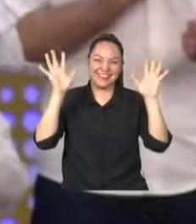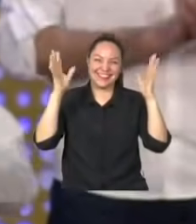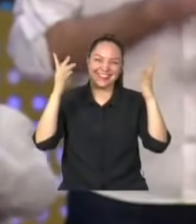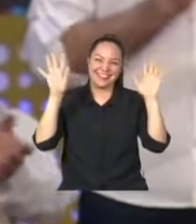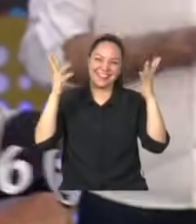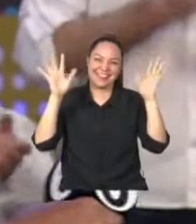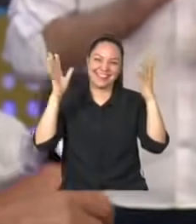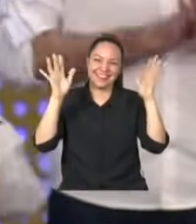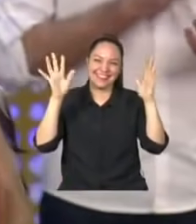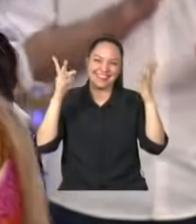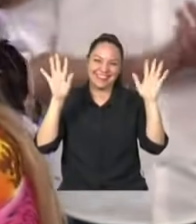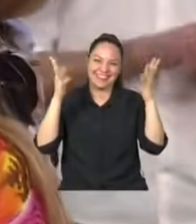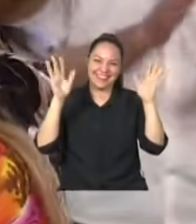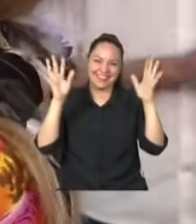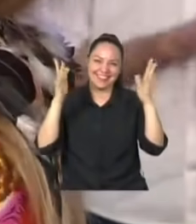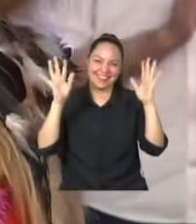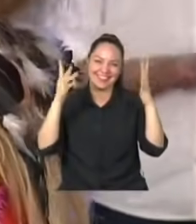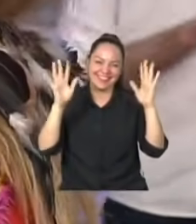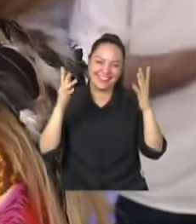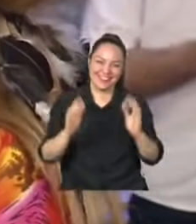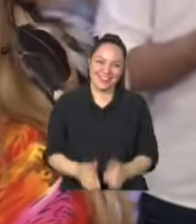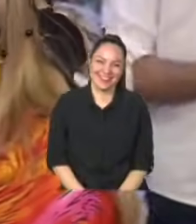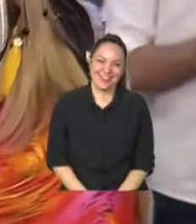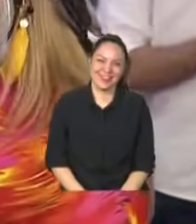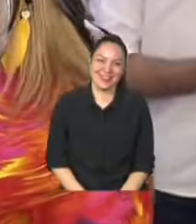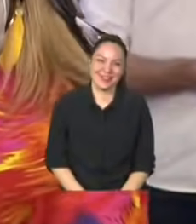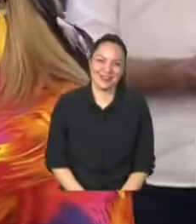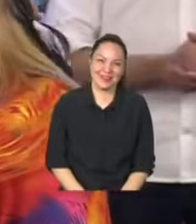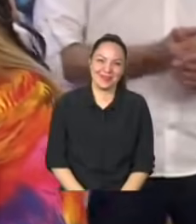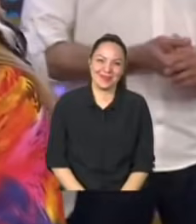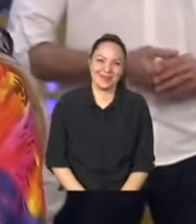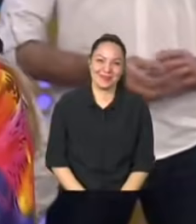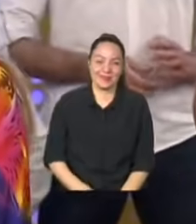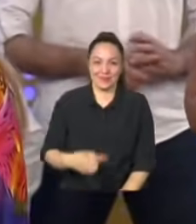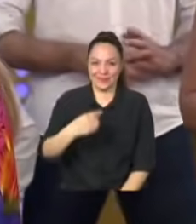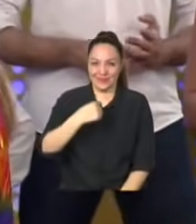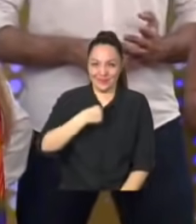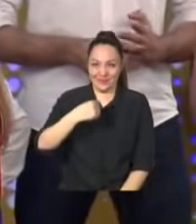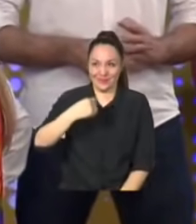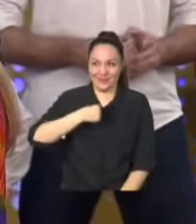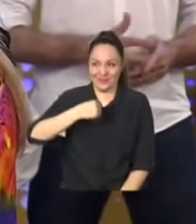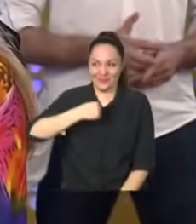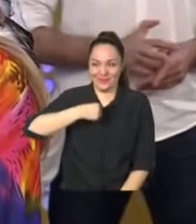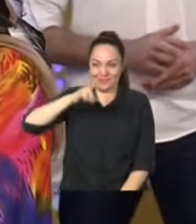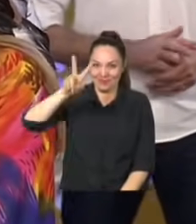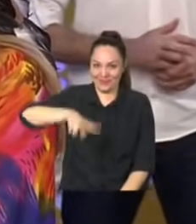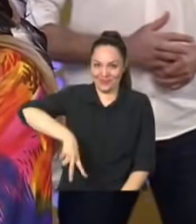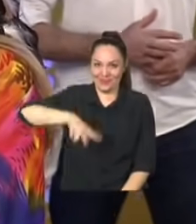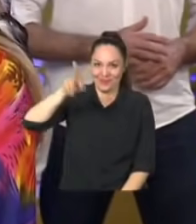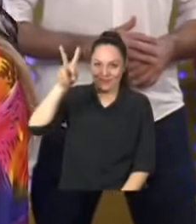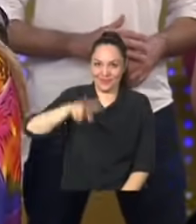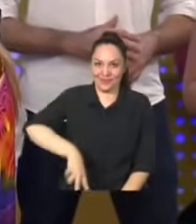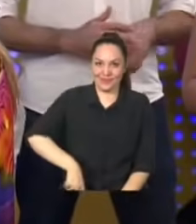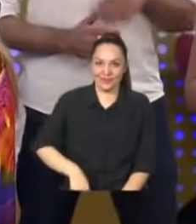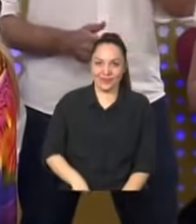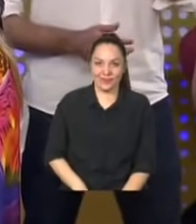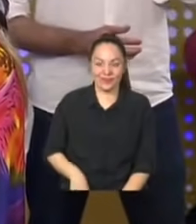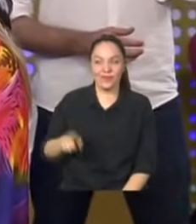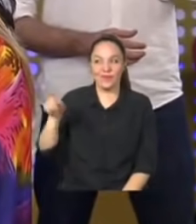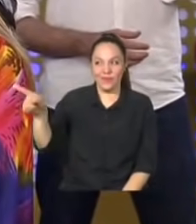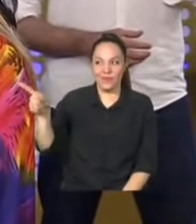¿Quiere llorar? Es que mire, yo en realidad, pues es cierto lo que dice,